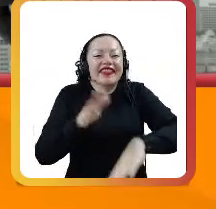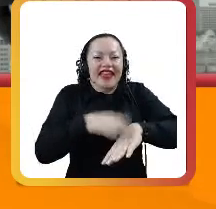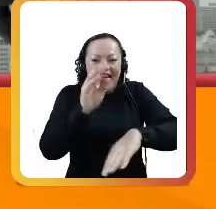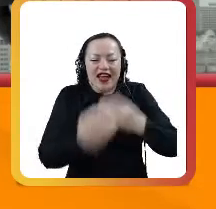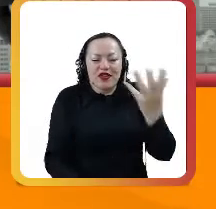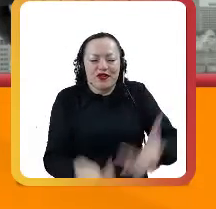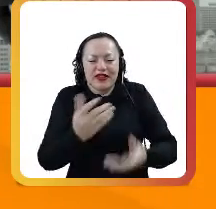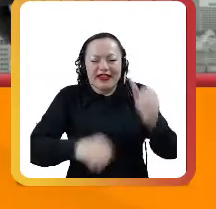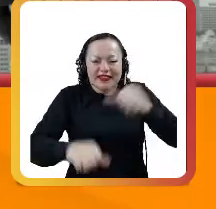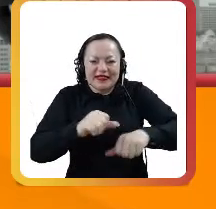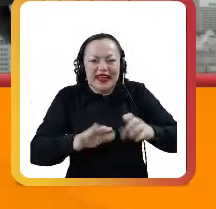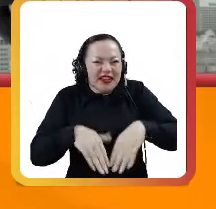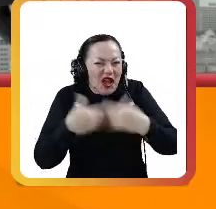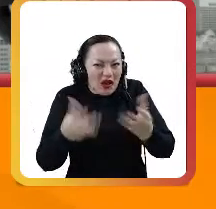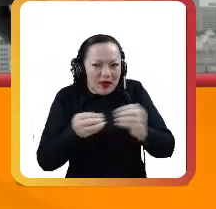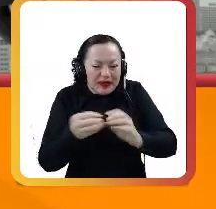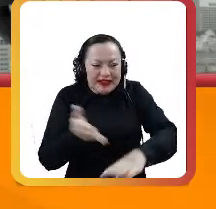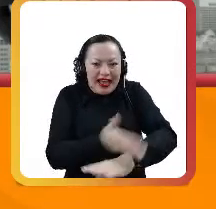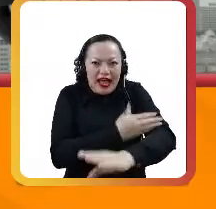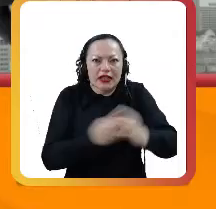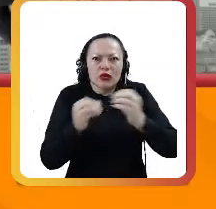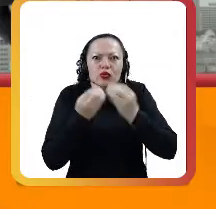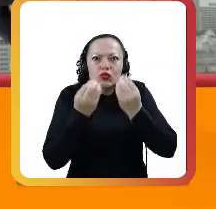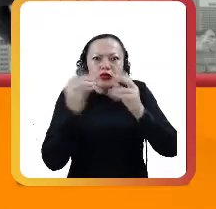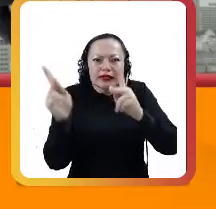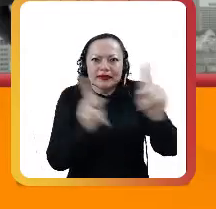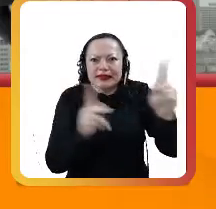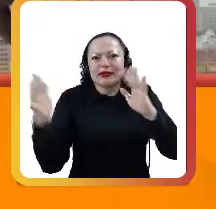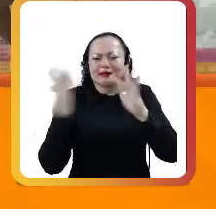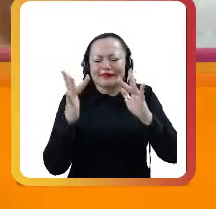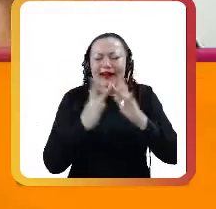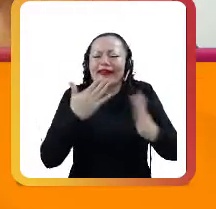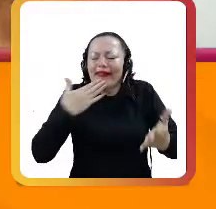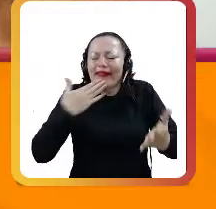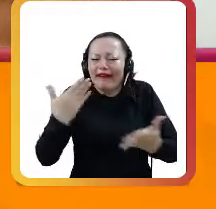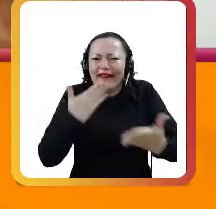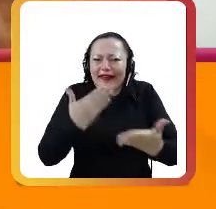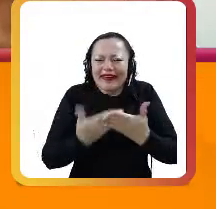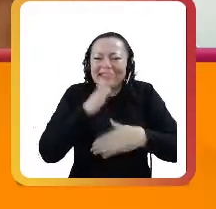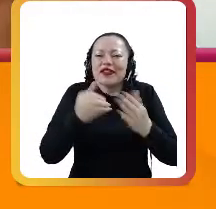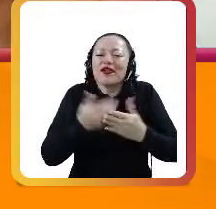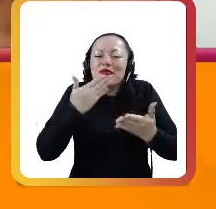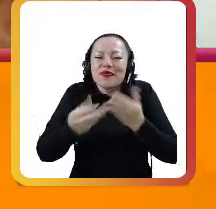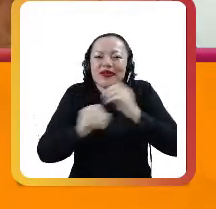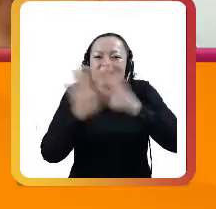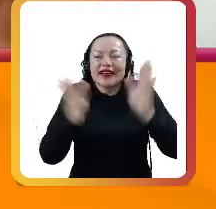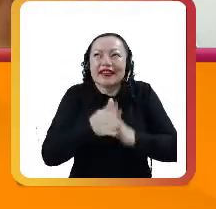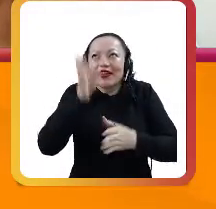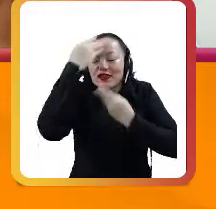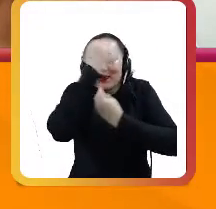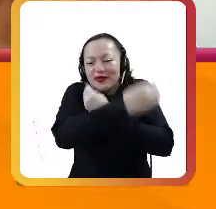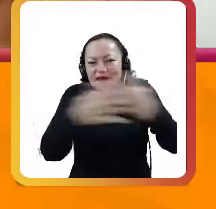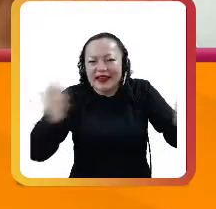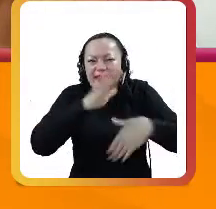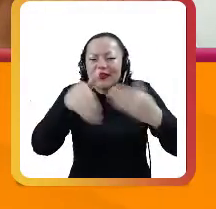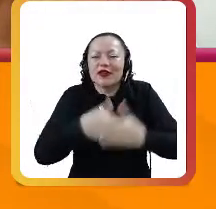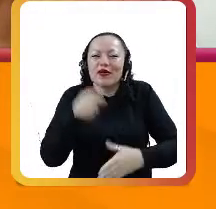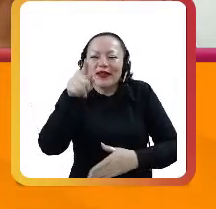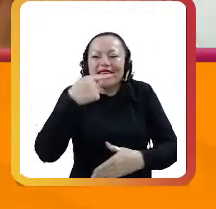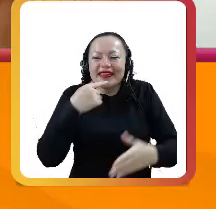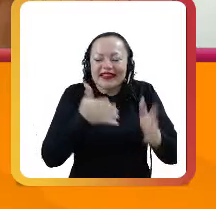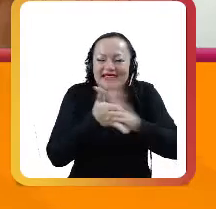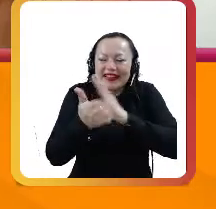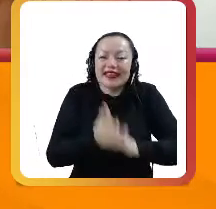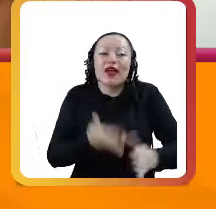quiero saludar rápidamente a gente que anda conectada con nosotros. A Omaira Pulido, buenos días, Dios les bendiga, dice ella. Lorena